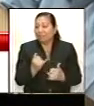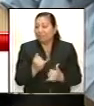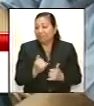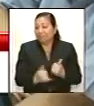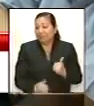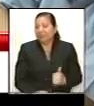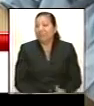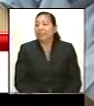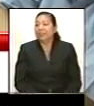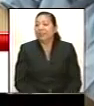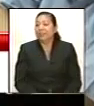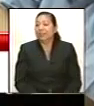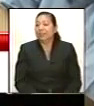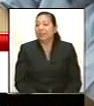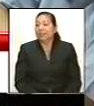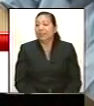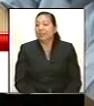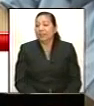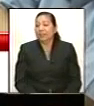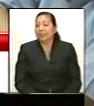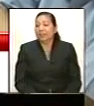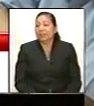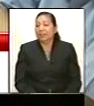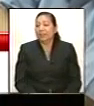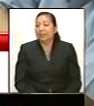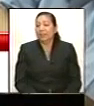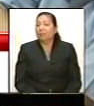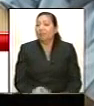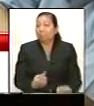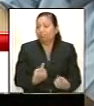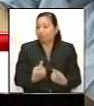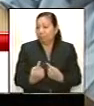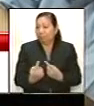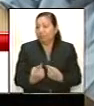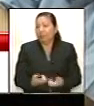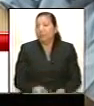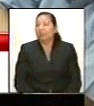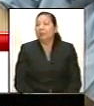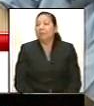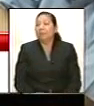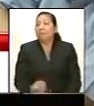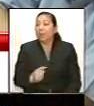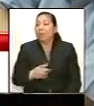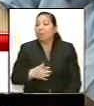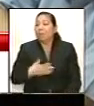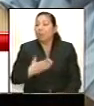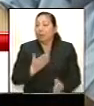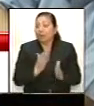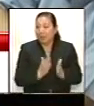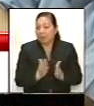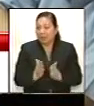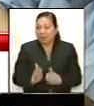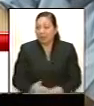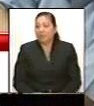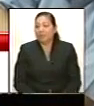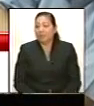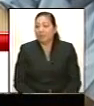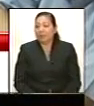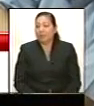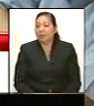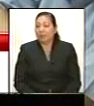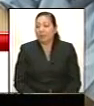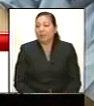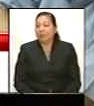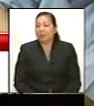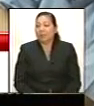finalizar la mesa, intercambiar correos electrónicos para poder coordinar para las próximas actividades que vamos a